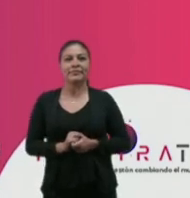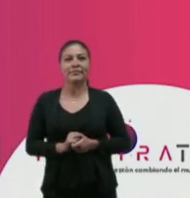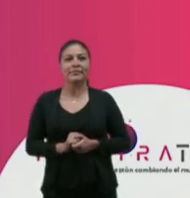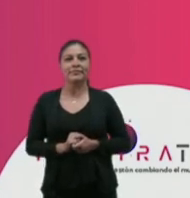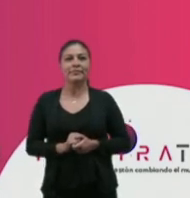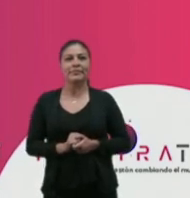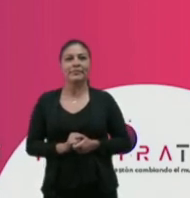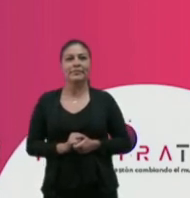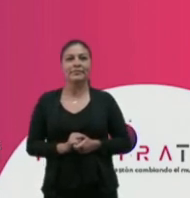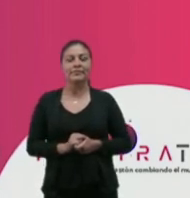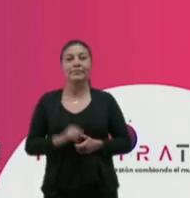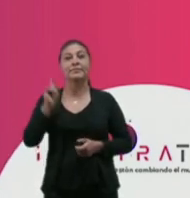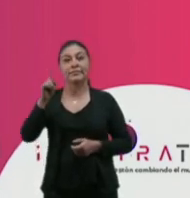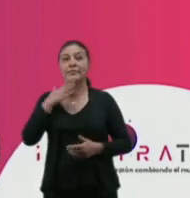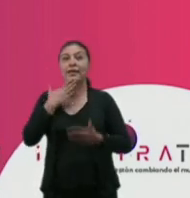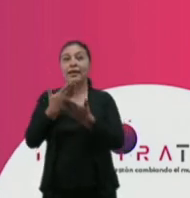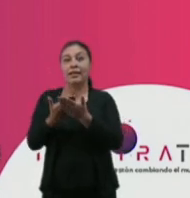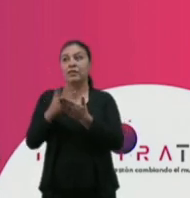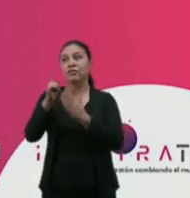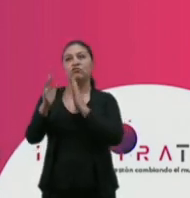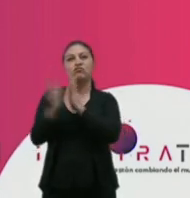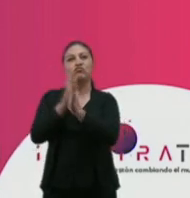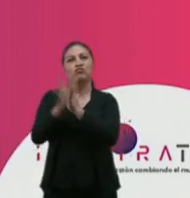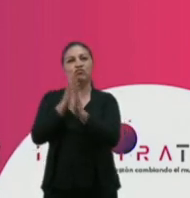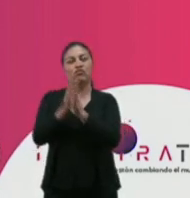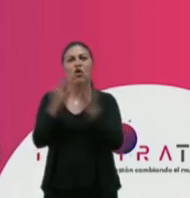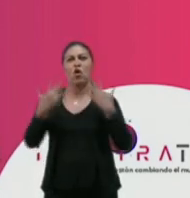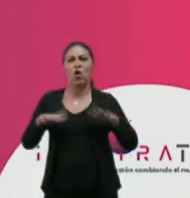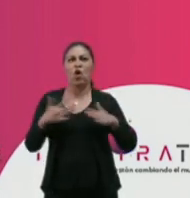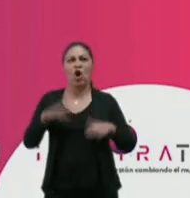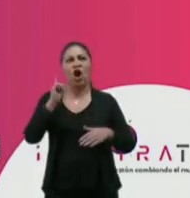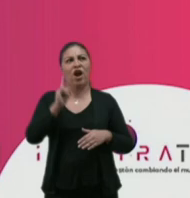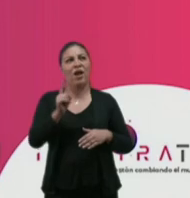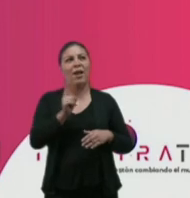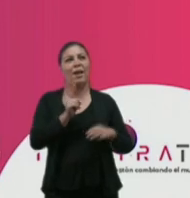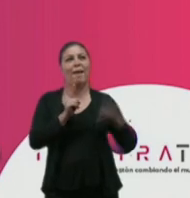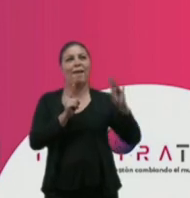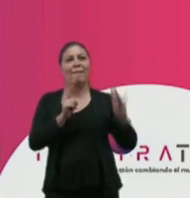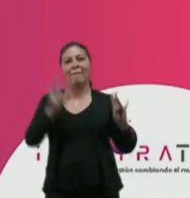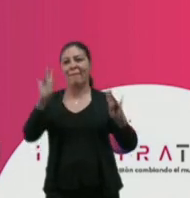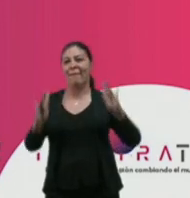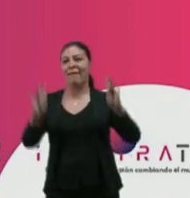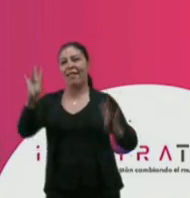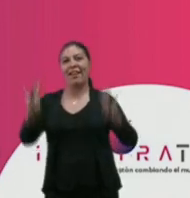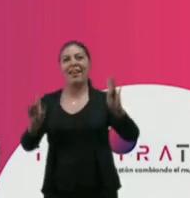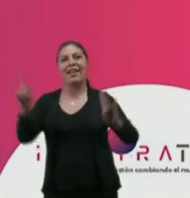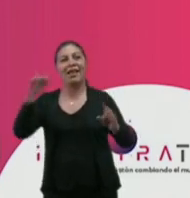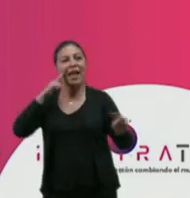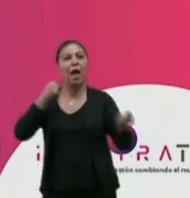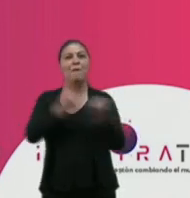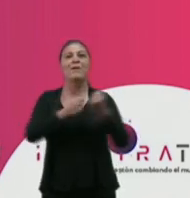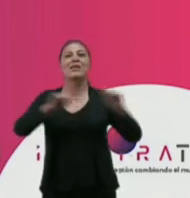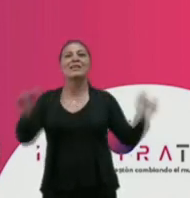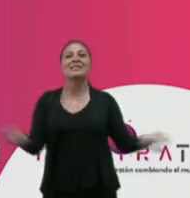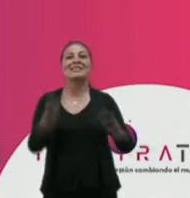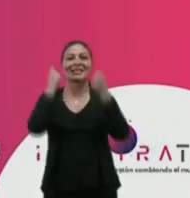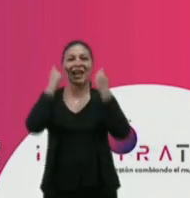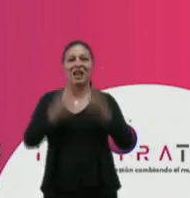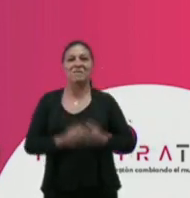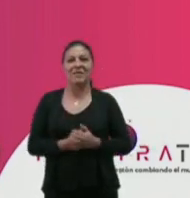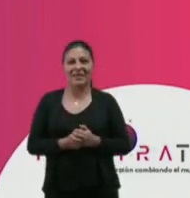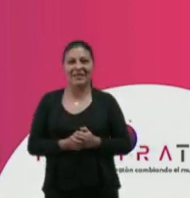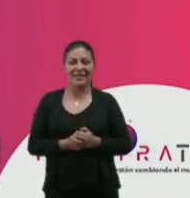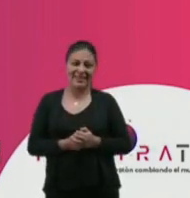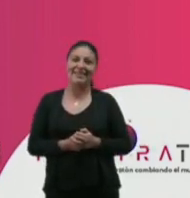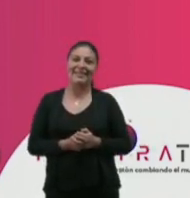historia personal de cómo salvaste varios matrimonios. Y como has hecho mucho más para la humanidad